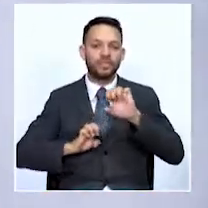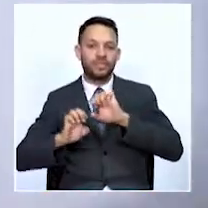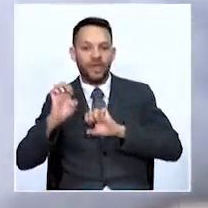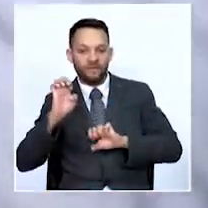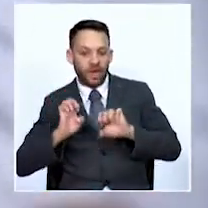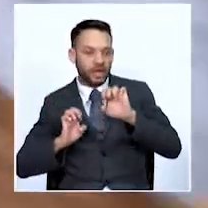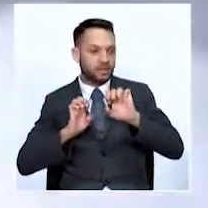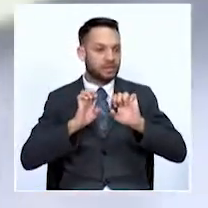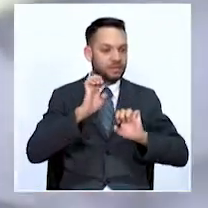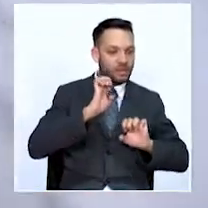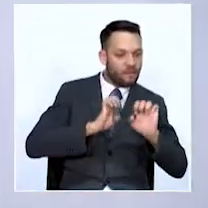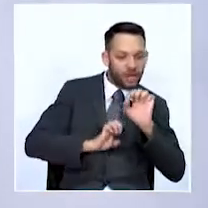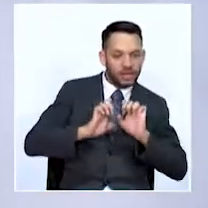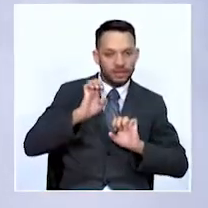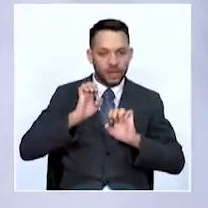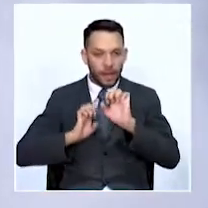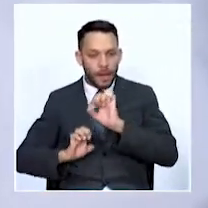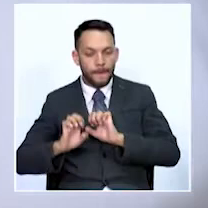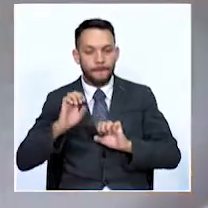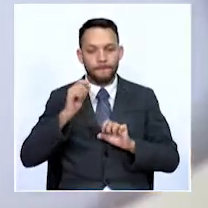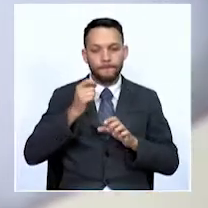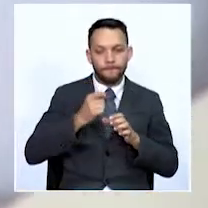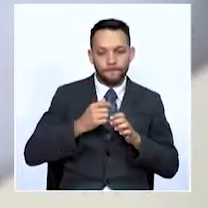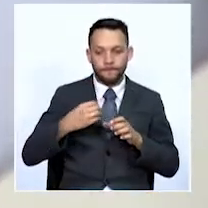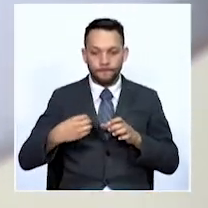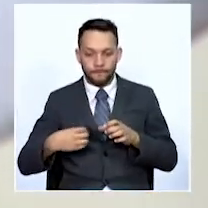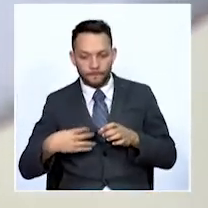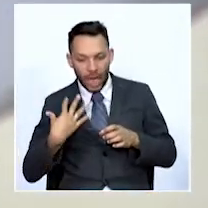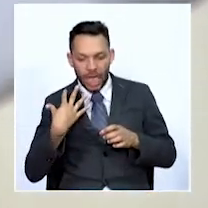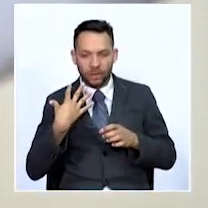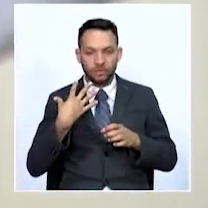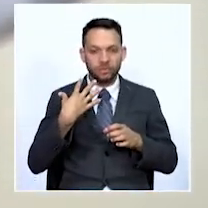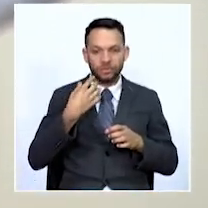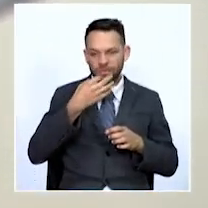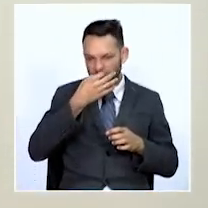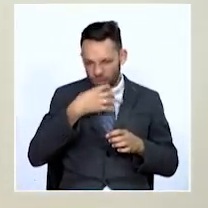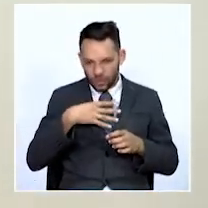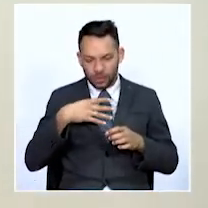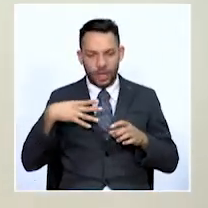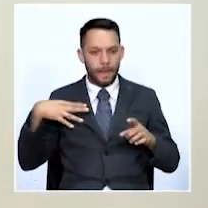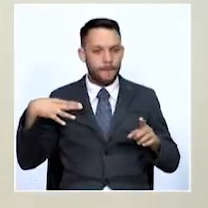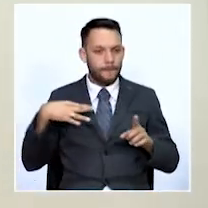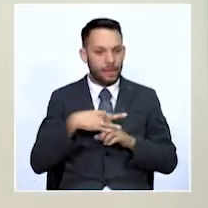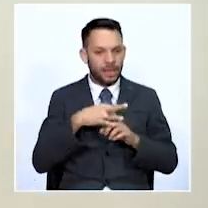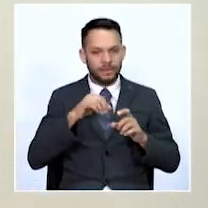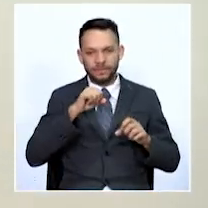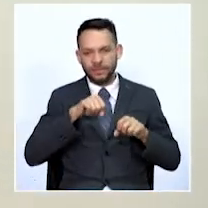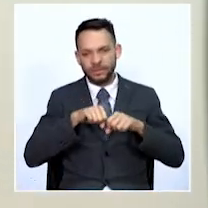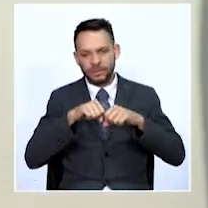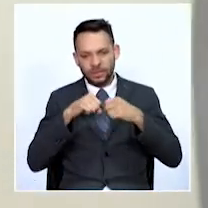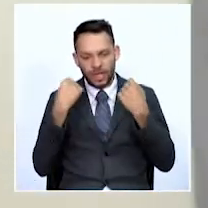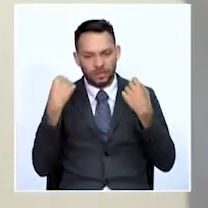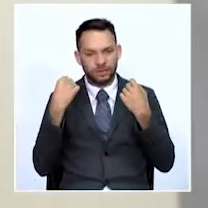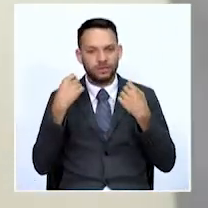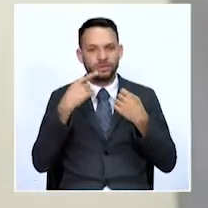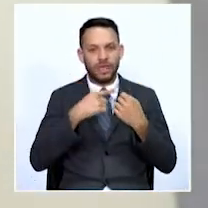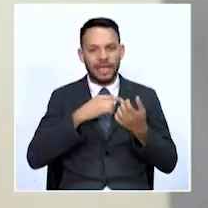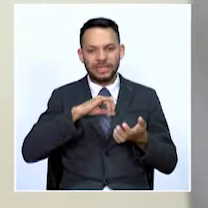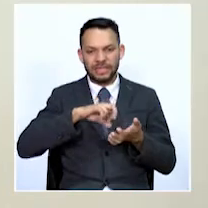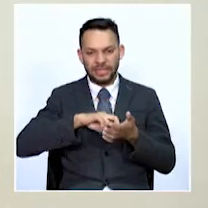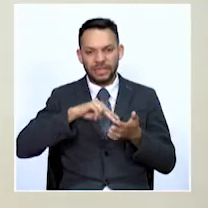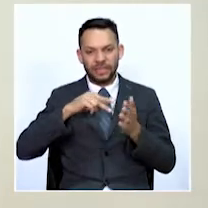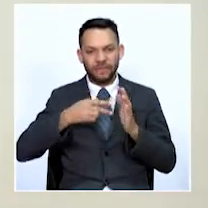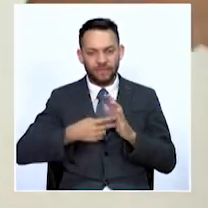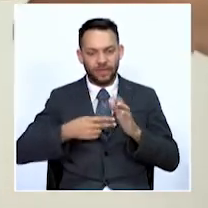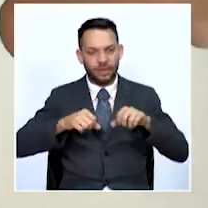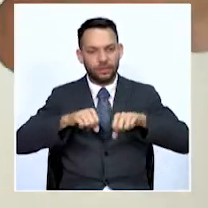las infecciones, los virus, las bacterias, todo, la empezaron a atacar a ella. Perdieron la memoria, se enloquecieron